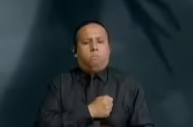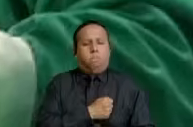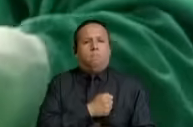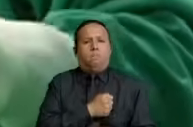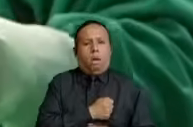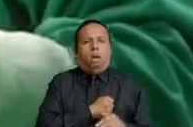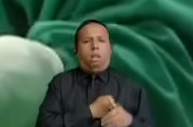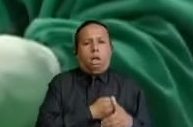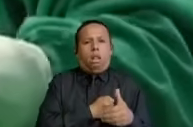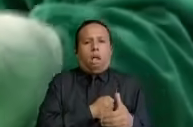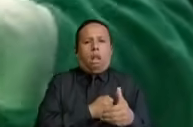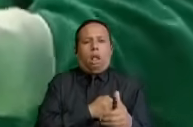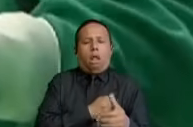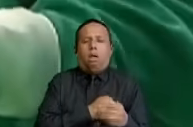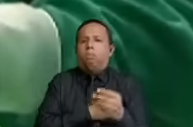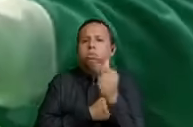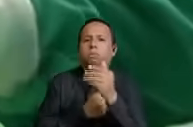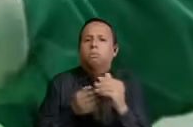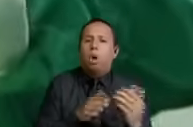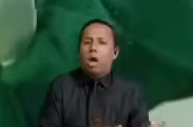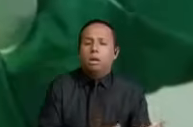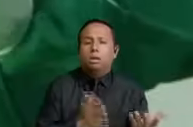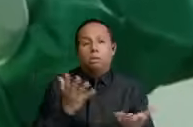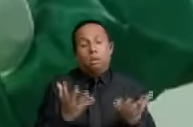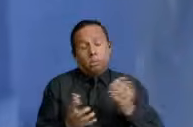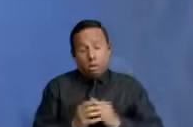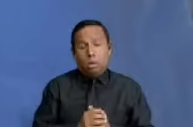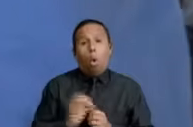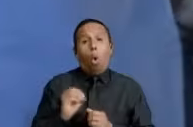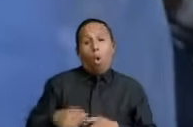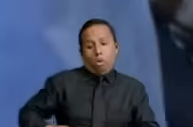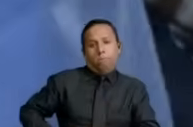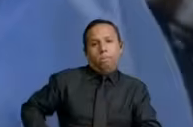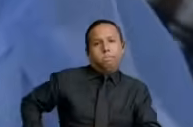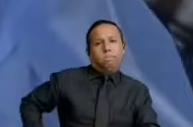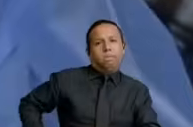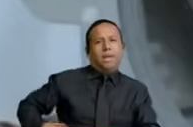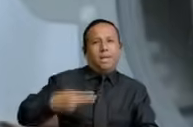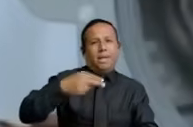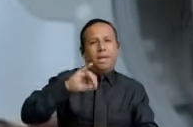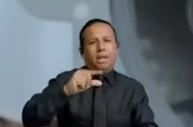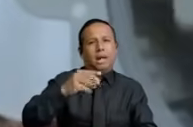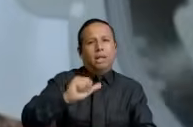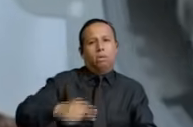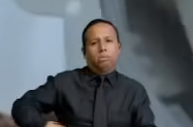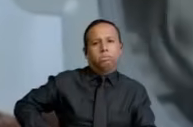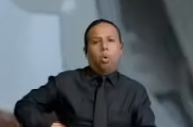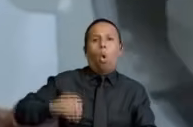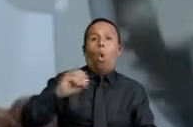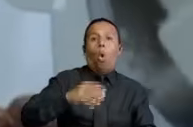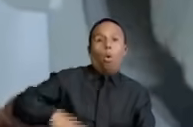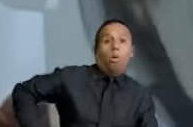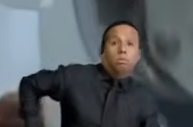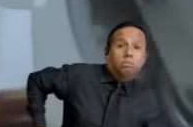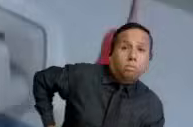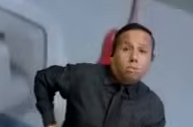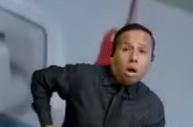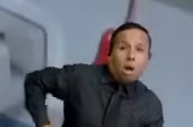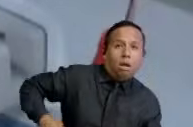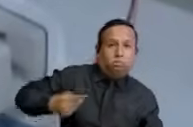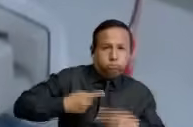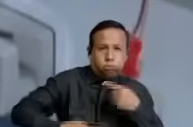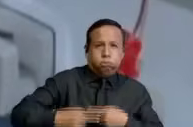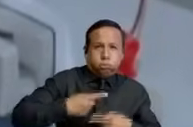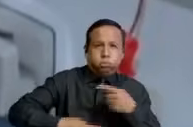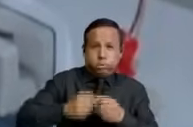vida igual el insuficiente hepático y el renal también tiene sus años limitados de diálisis no es